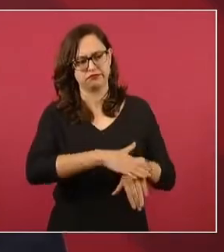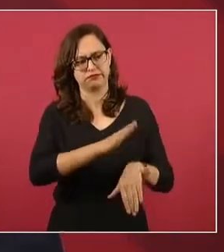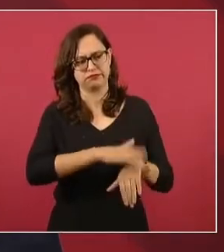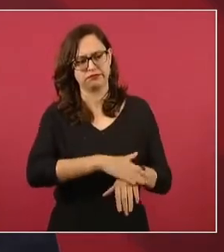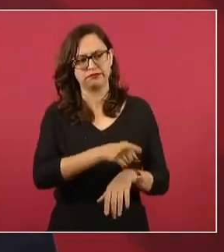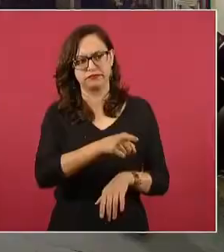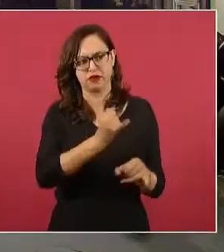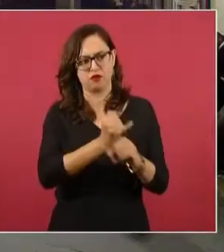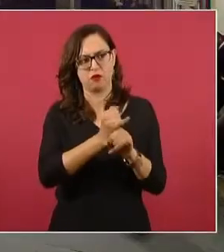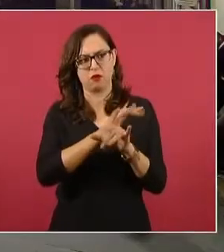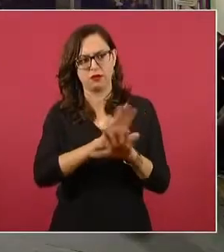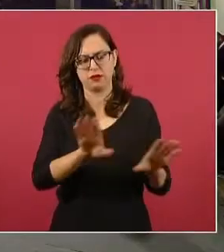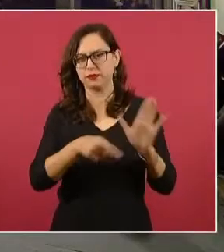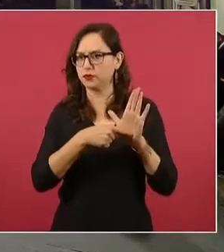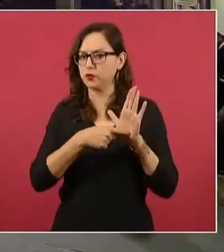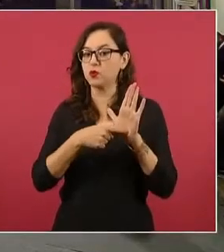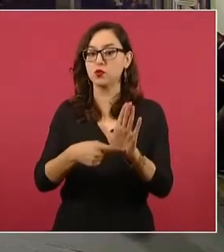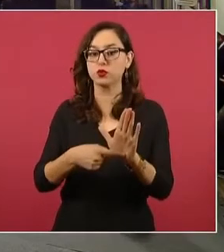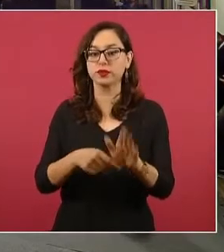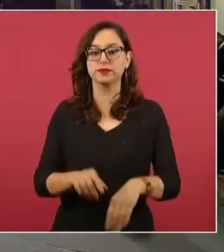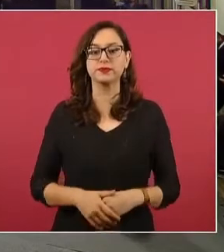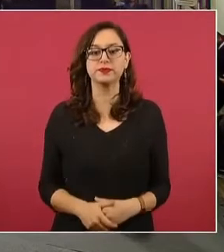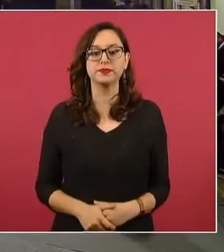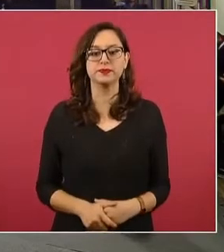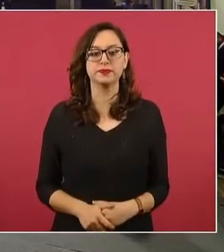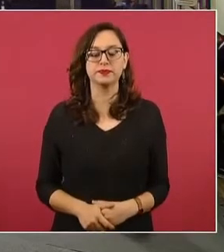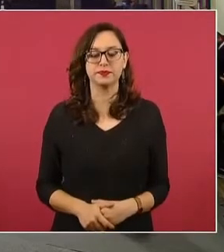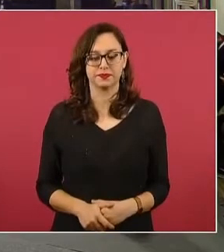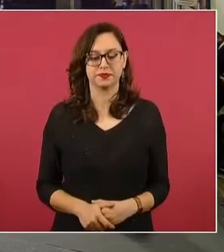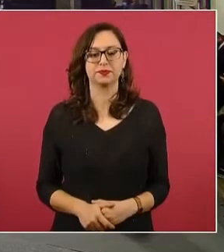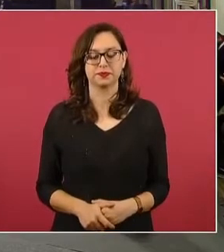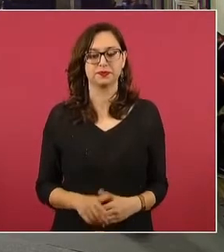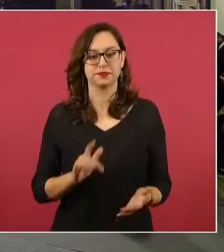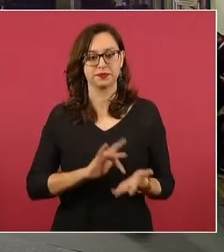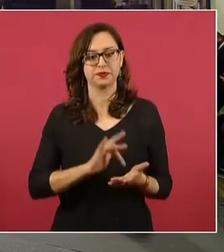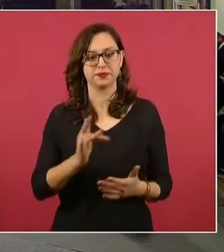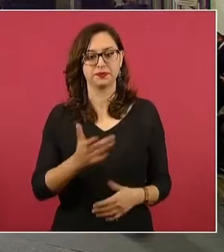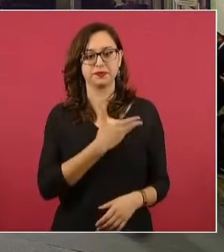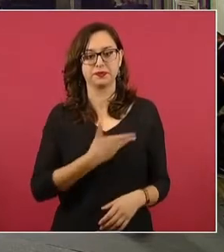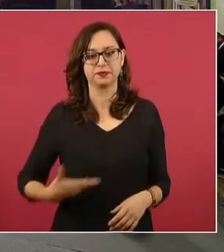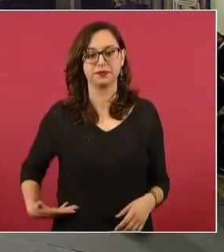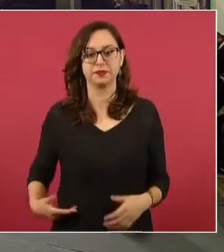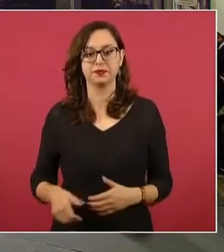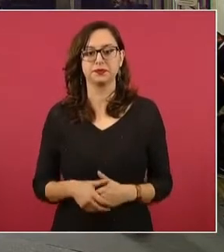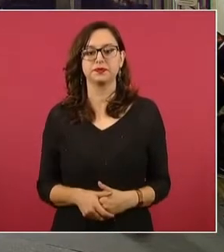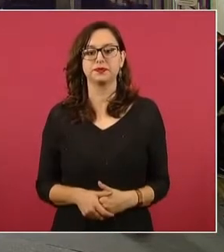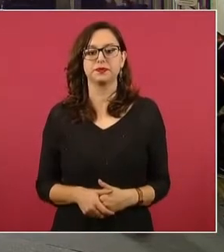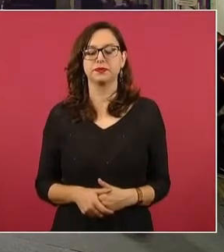lo informamos. Gracias, señor presidente. Muy bien, vamos con